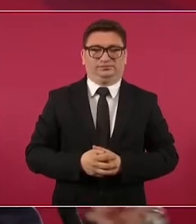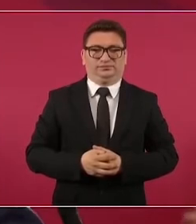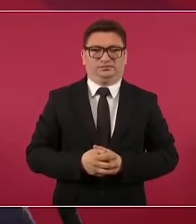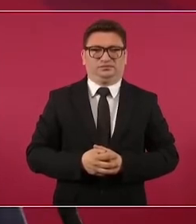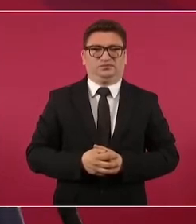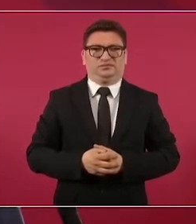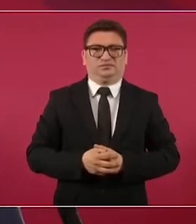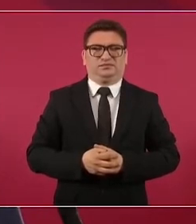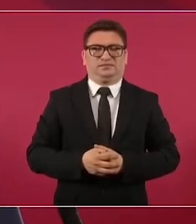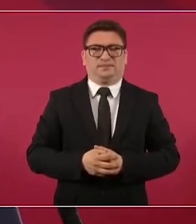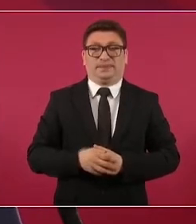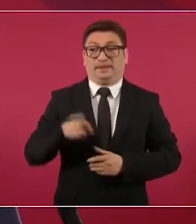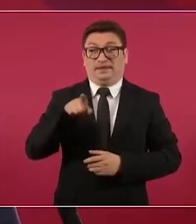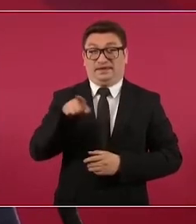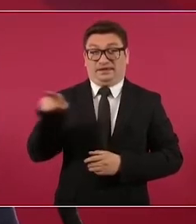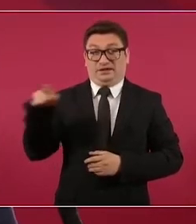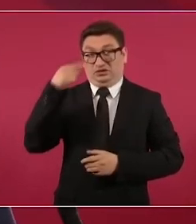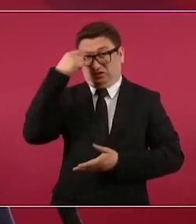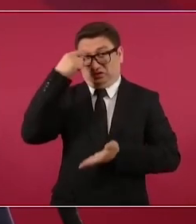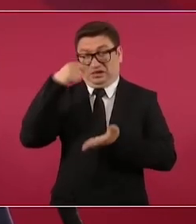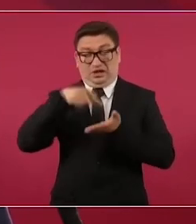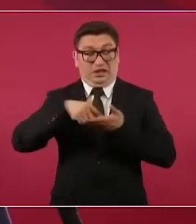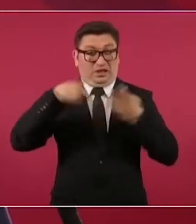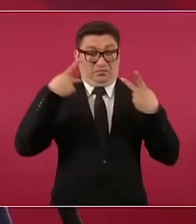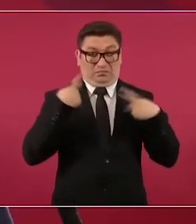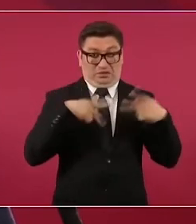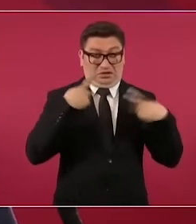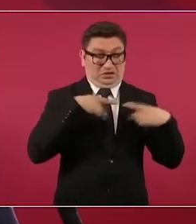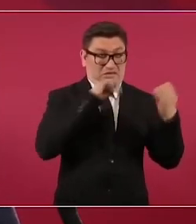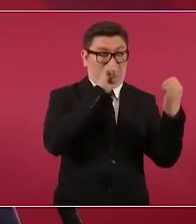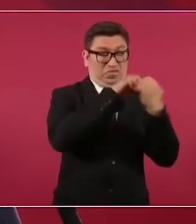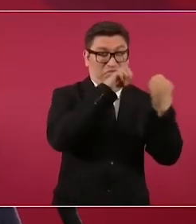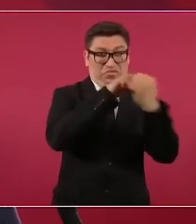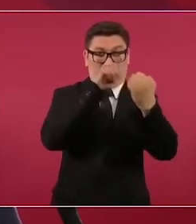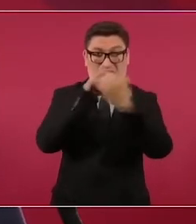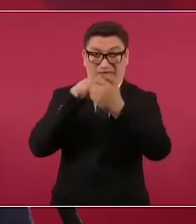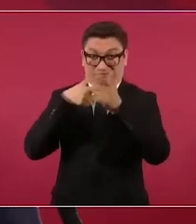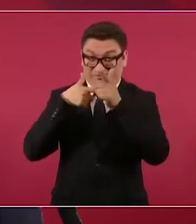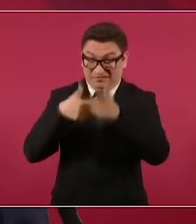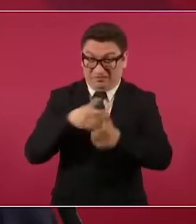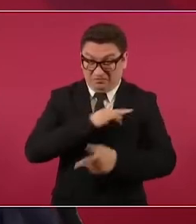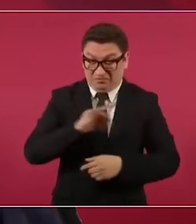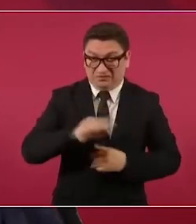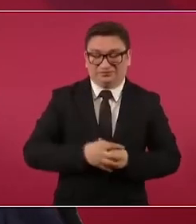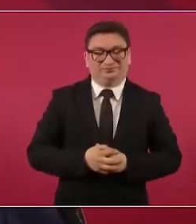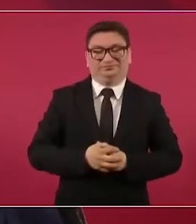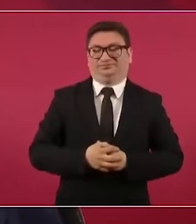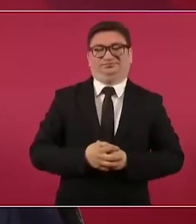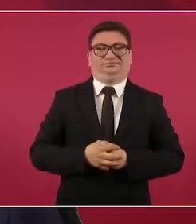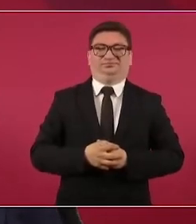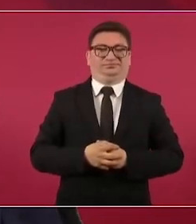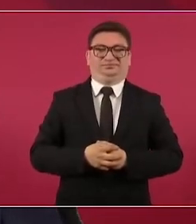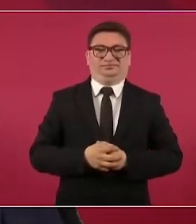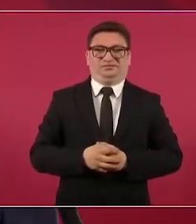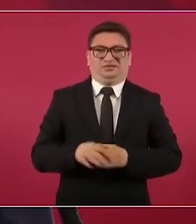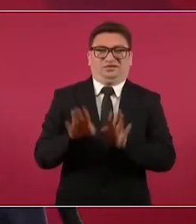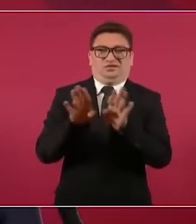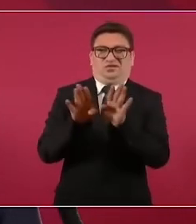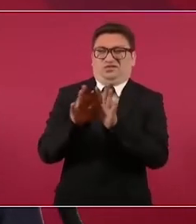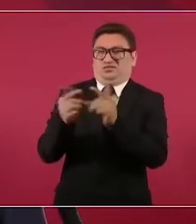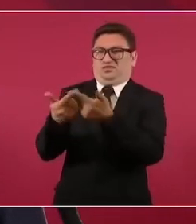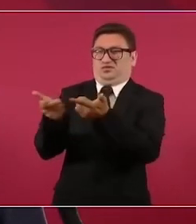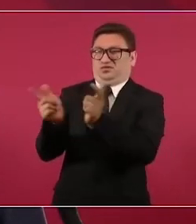¿Que pueden engañar a la gente? ¿Cómo estos